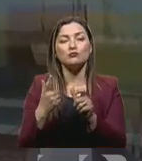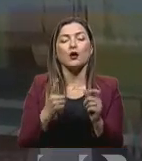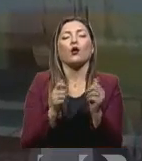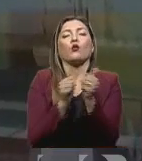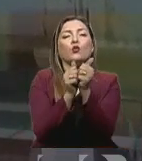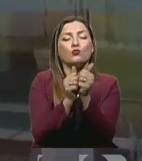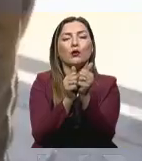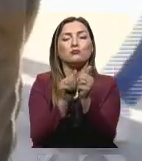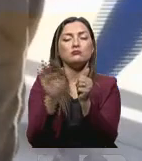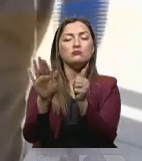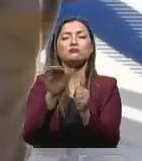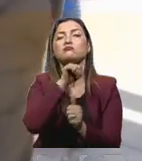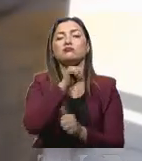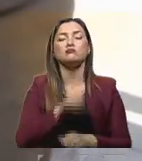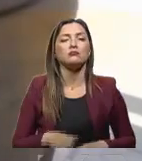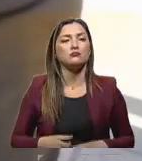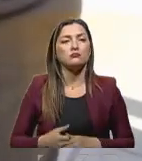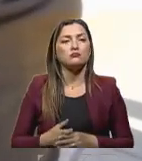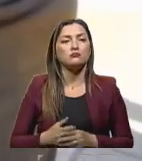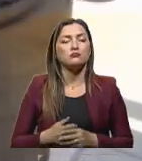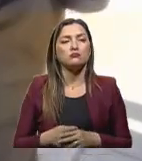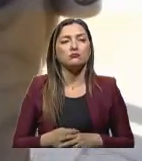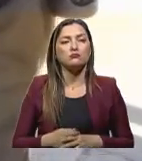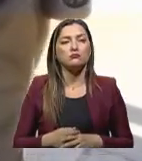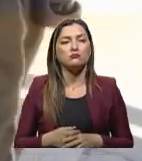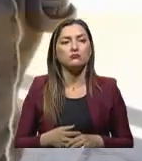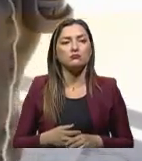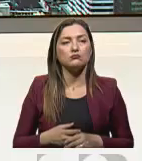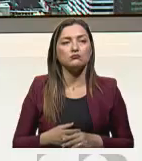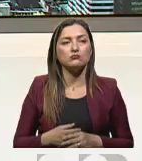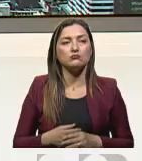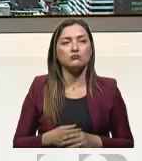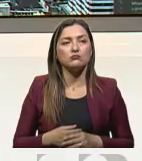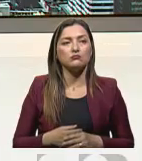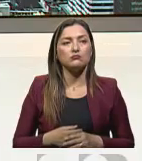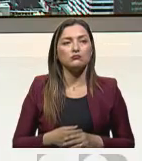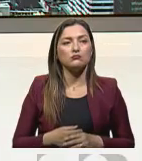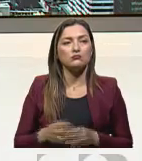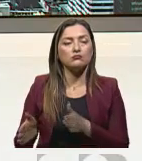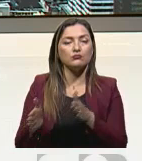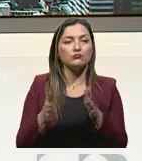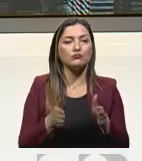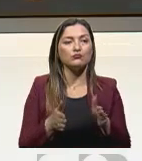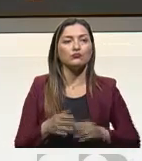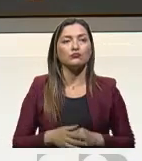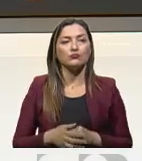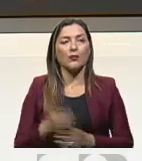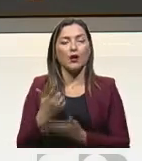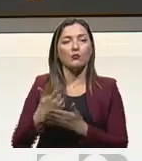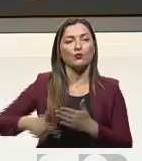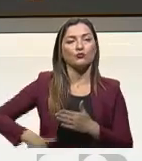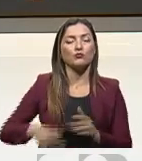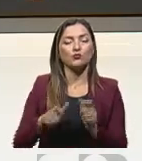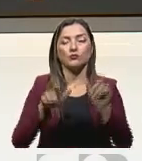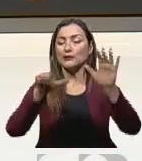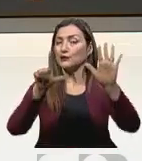presencia de delincuentes en tungurahua Edith jacome 24 horas con armas en mano siete sujetos